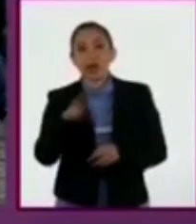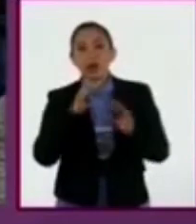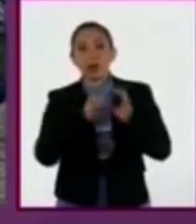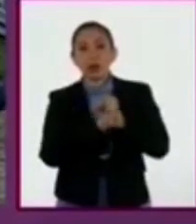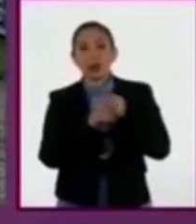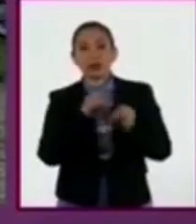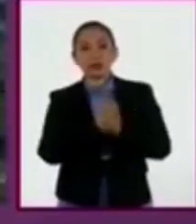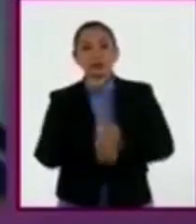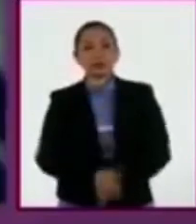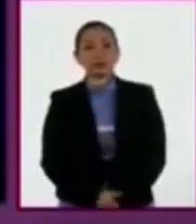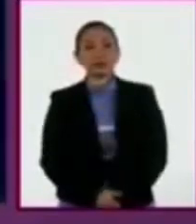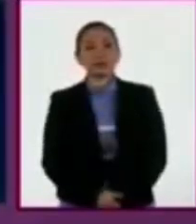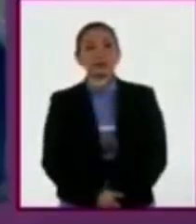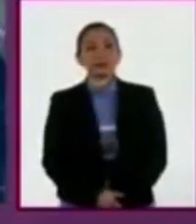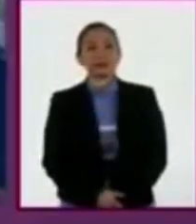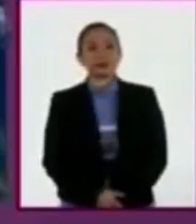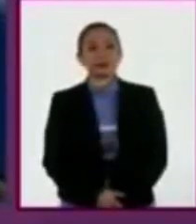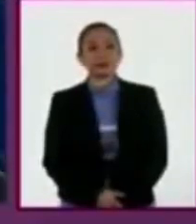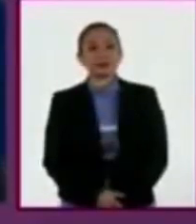cuerpo.